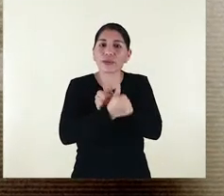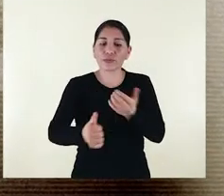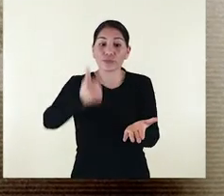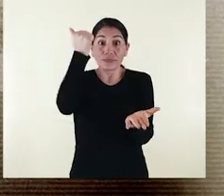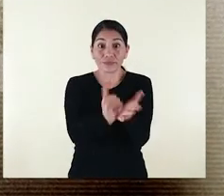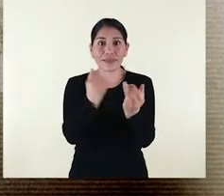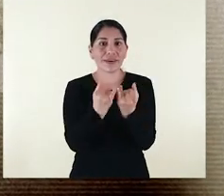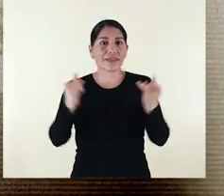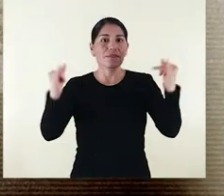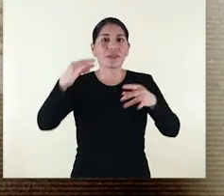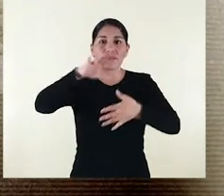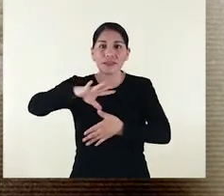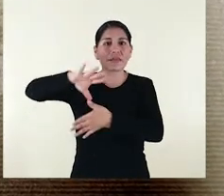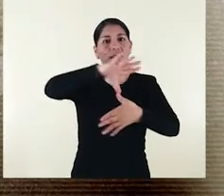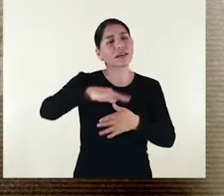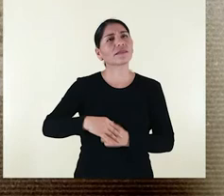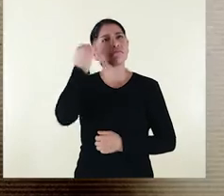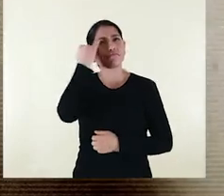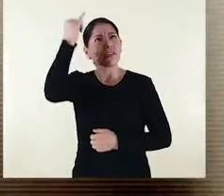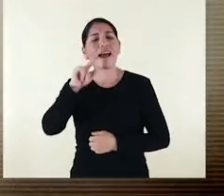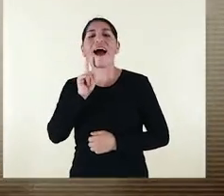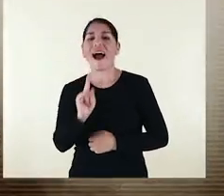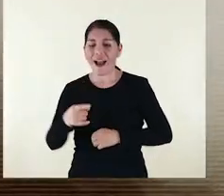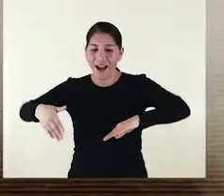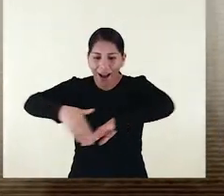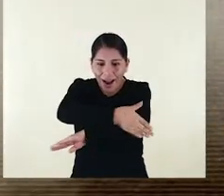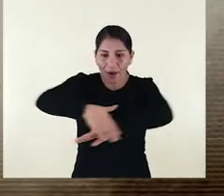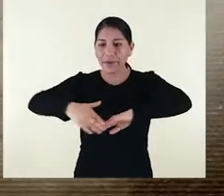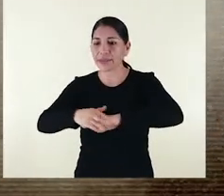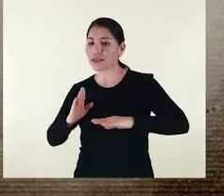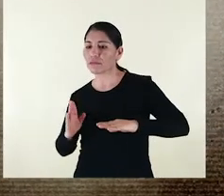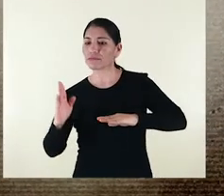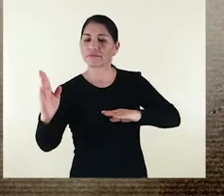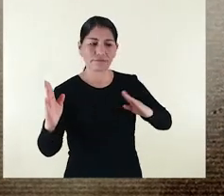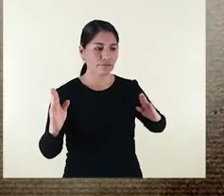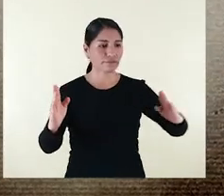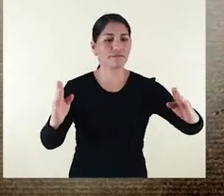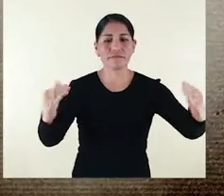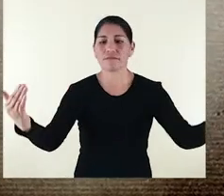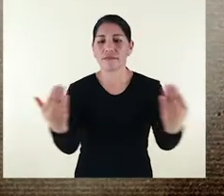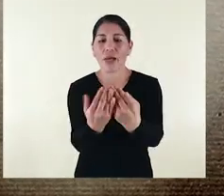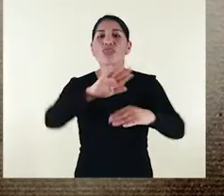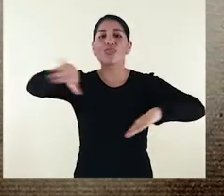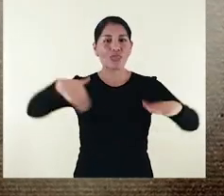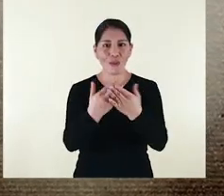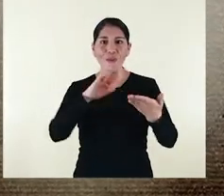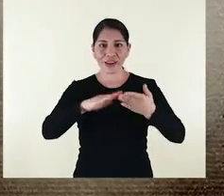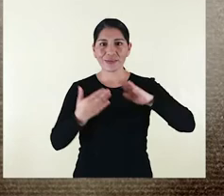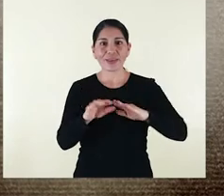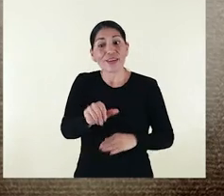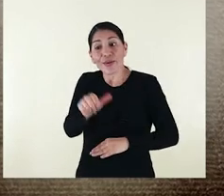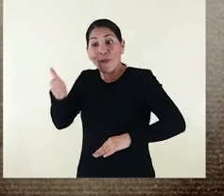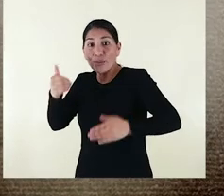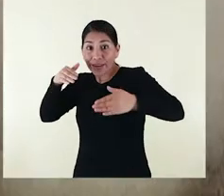Ayacucho, que selló la independencia americana. La idea era continuar con una serie de avenidas llamadas de circunvalación que rodeen la ciudad, y de